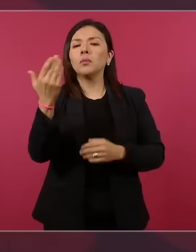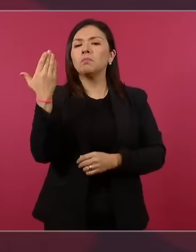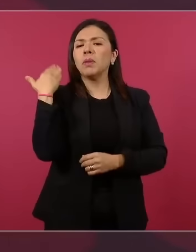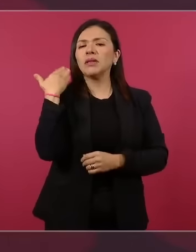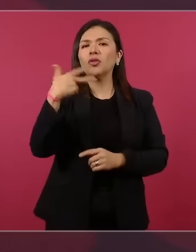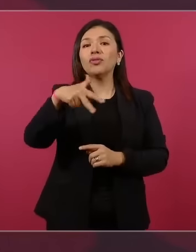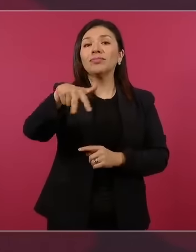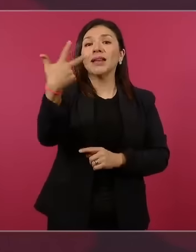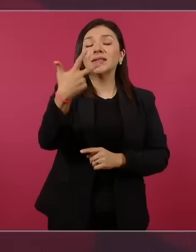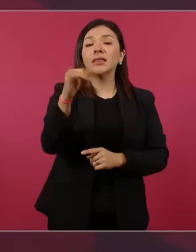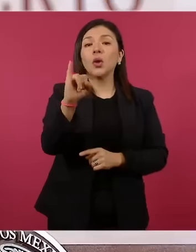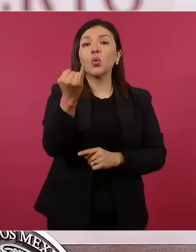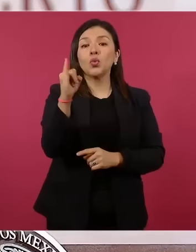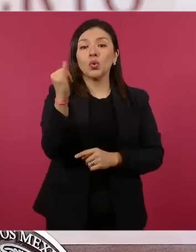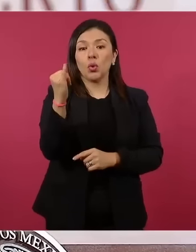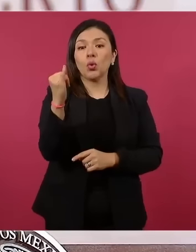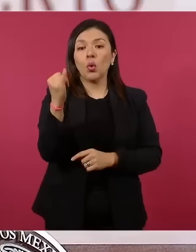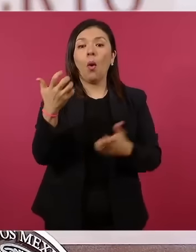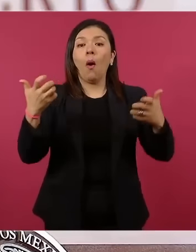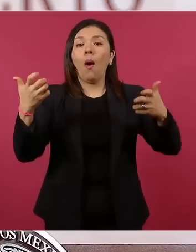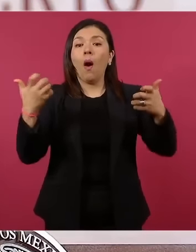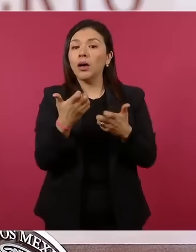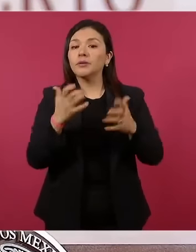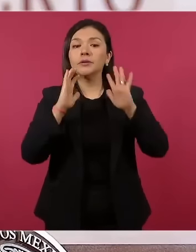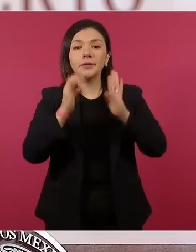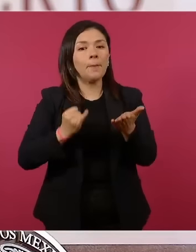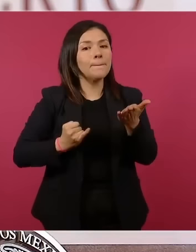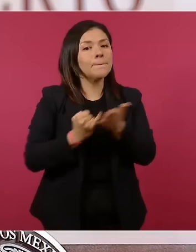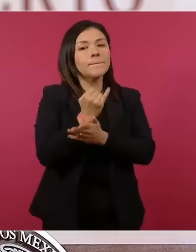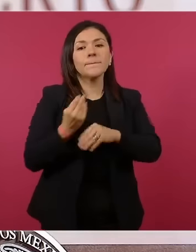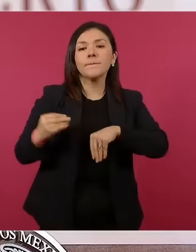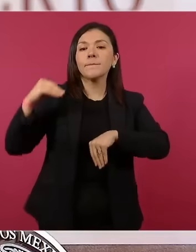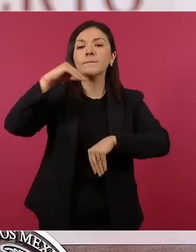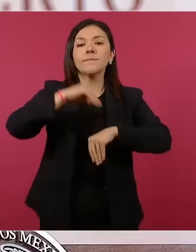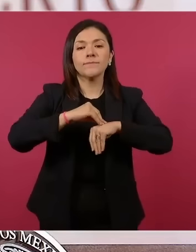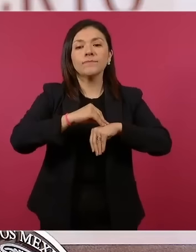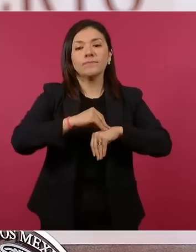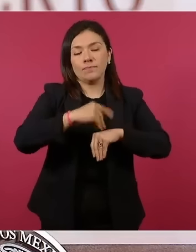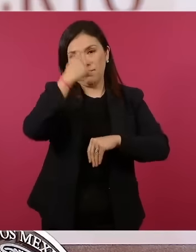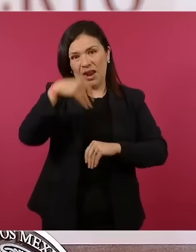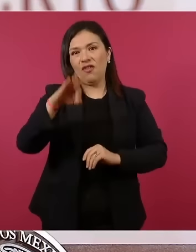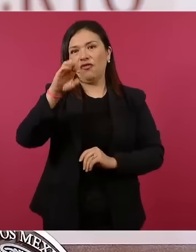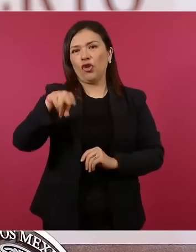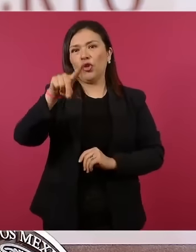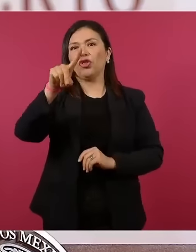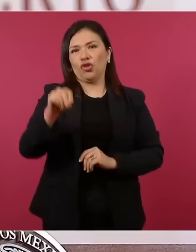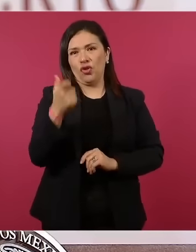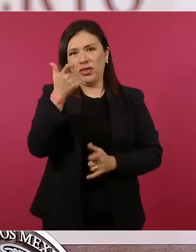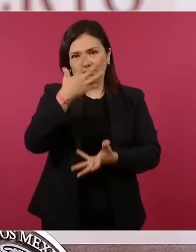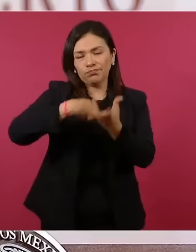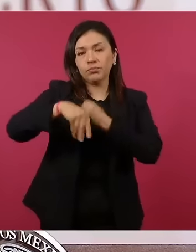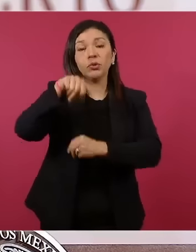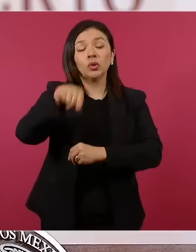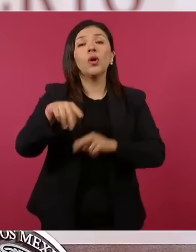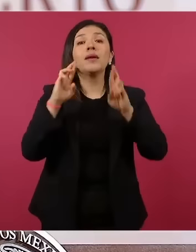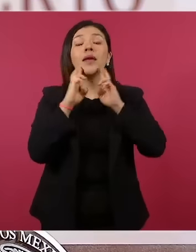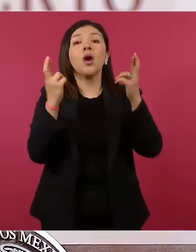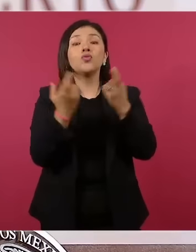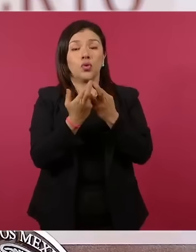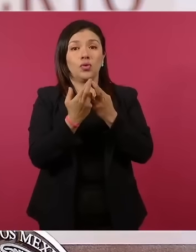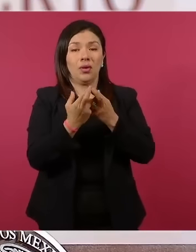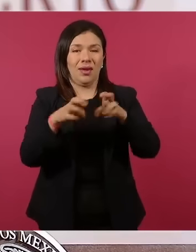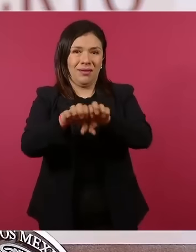pasado 13 de junio se llevó a cabo la instalación justamente de este fondo. La reunión del comité